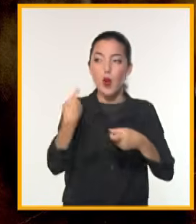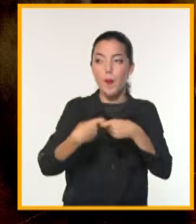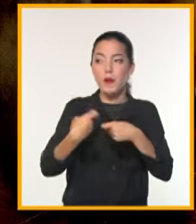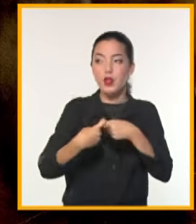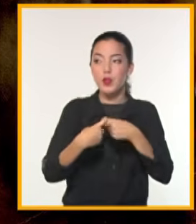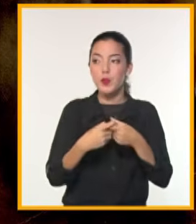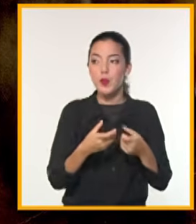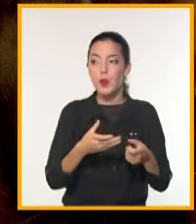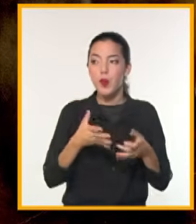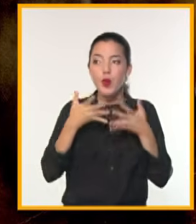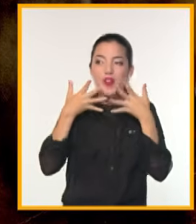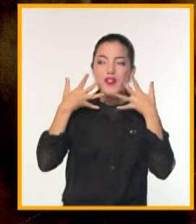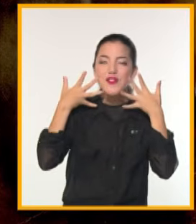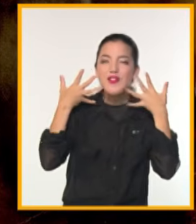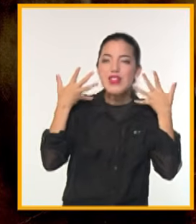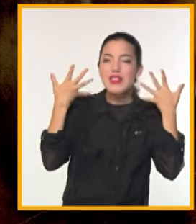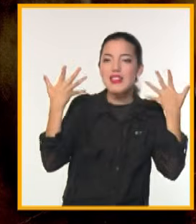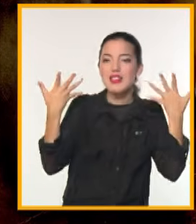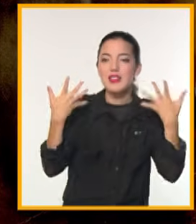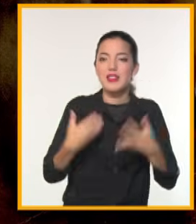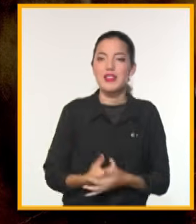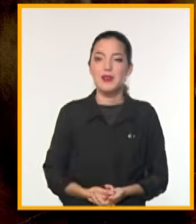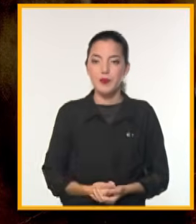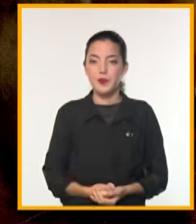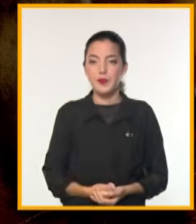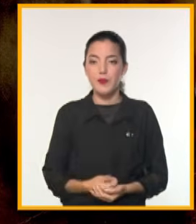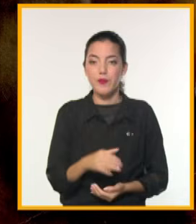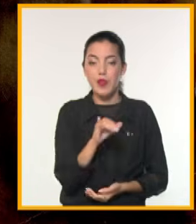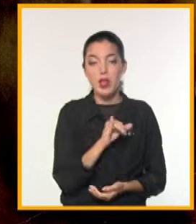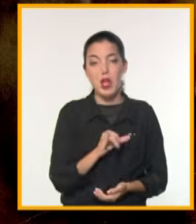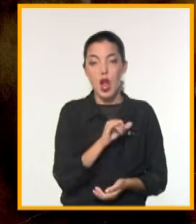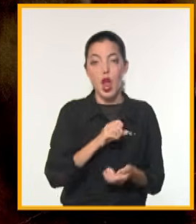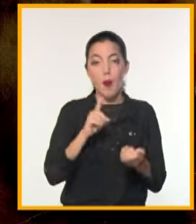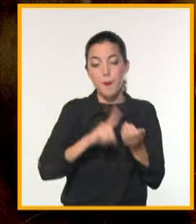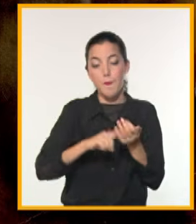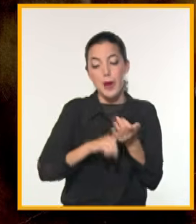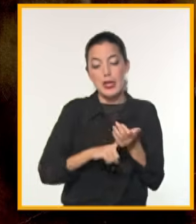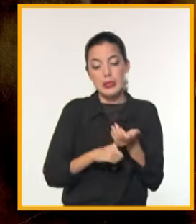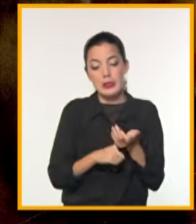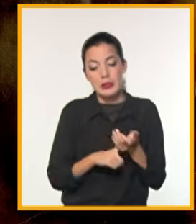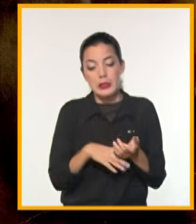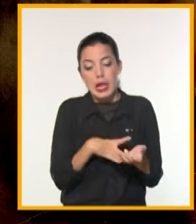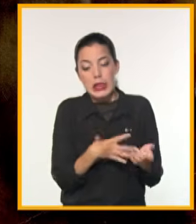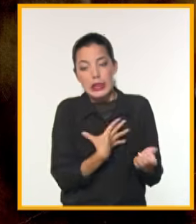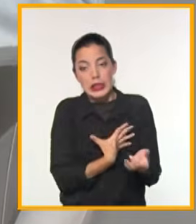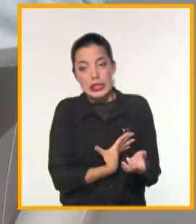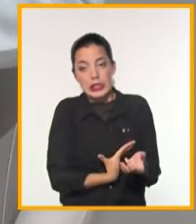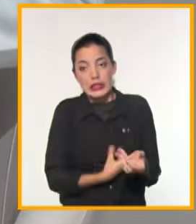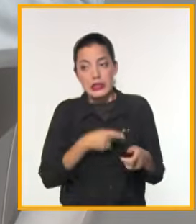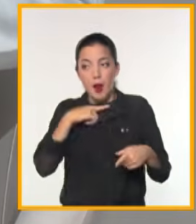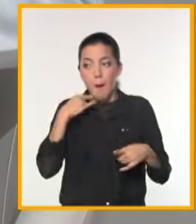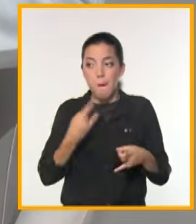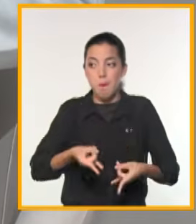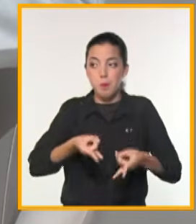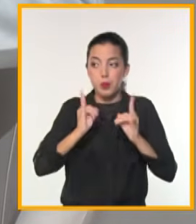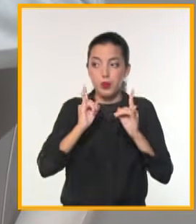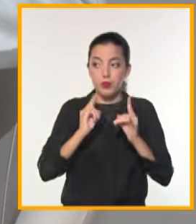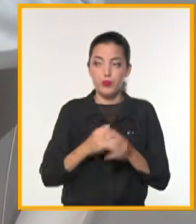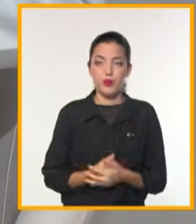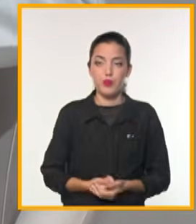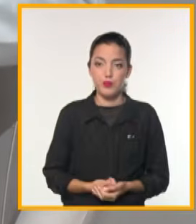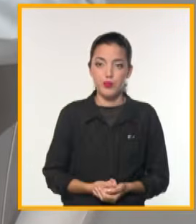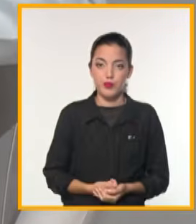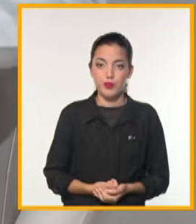20 años, hasta que mi padre desafortunadamente falleció. Nunca escuché ni siquiera una discusión entre mis